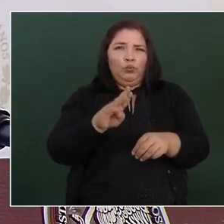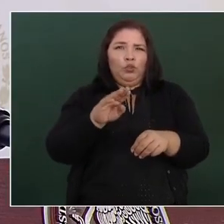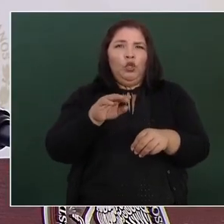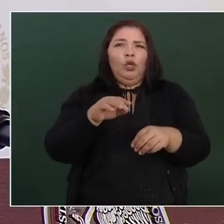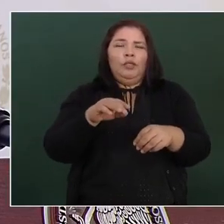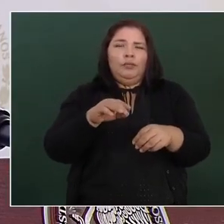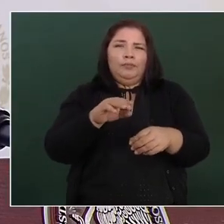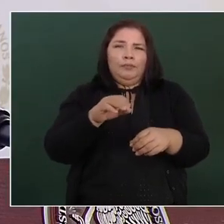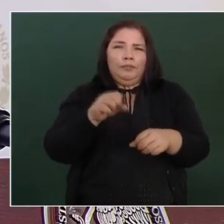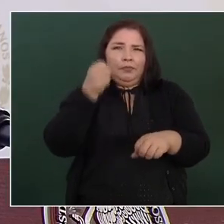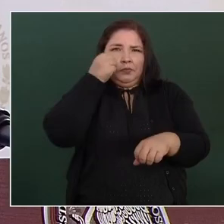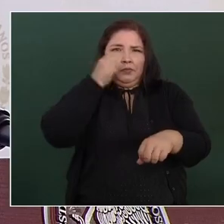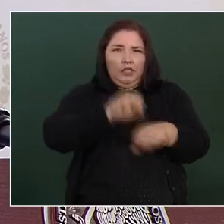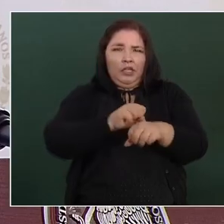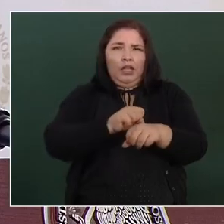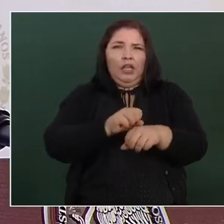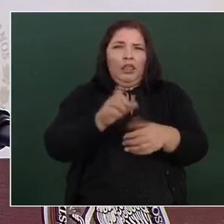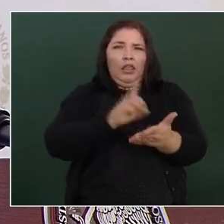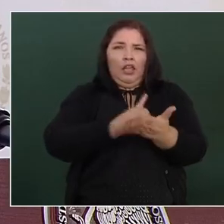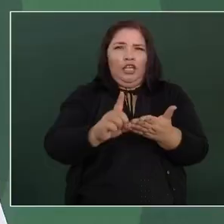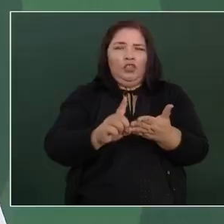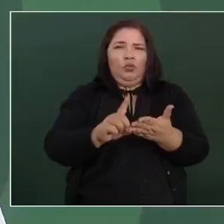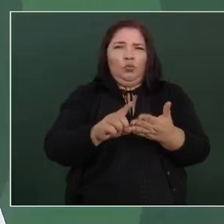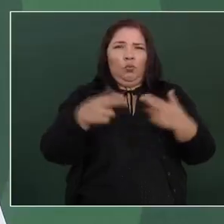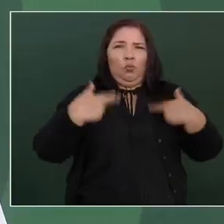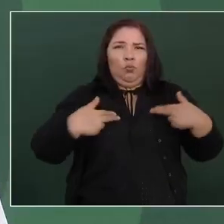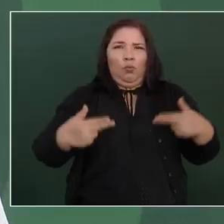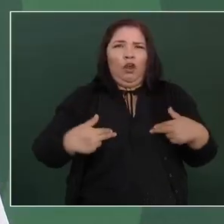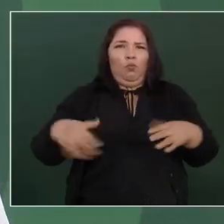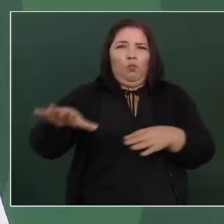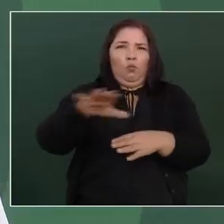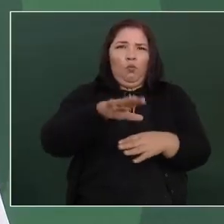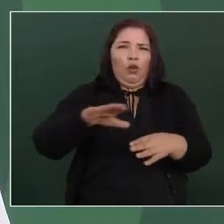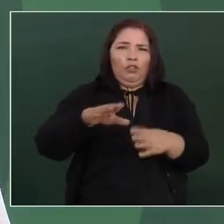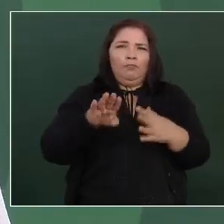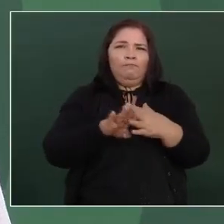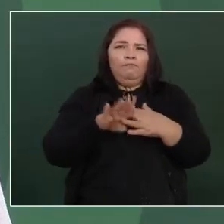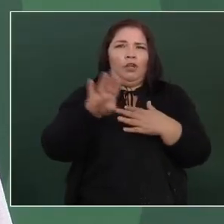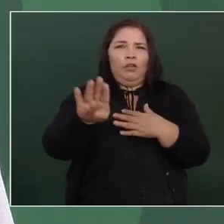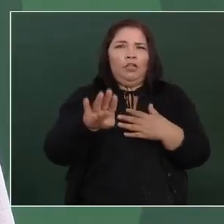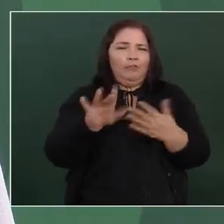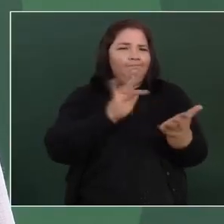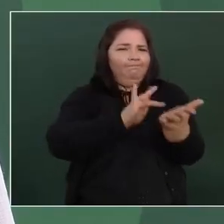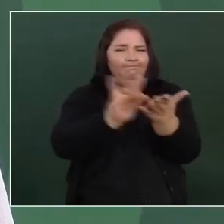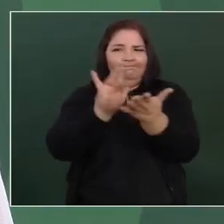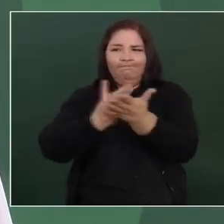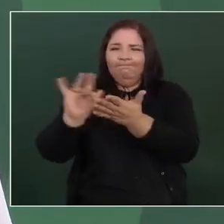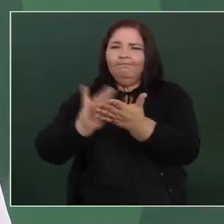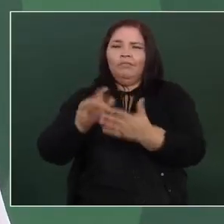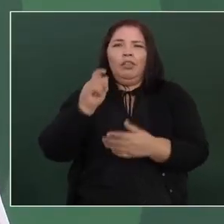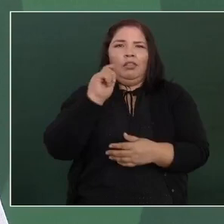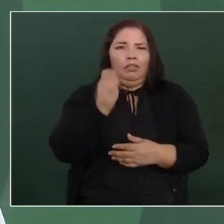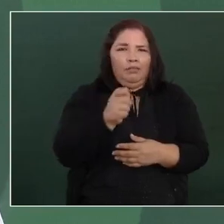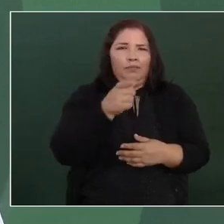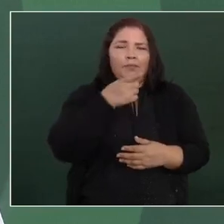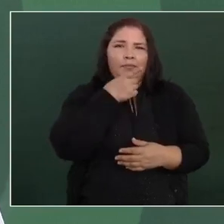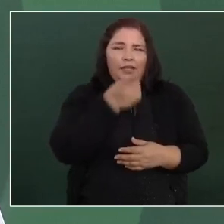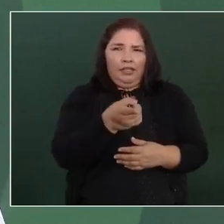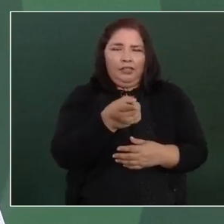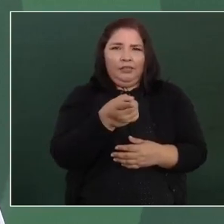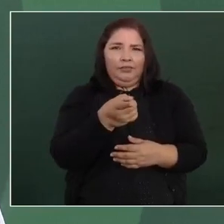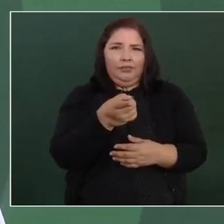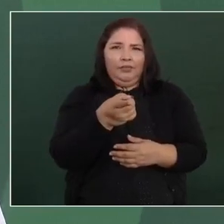Derechos Humanos, Población y Migración, para apoyar en todo lo que corresponda. Mencionar también